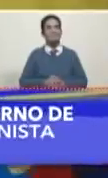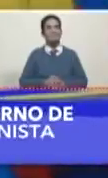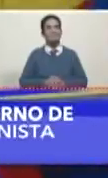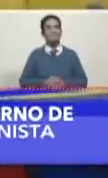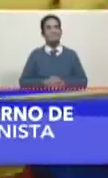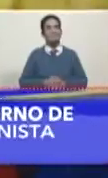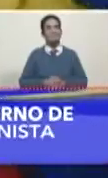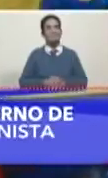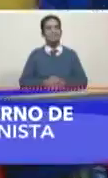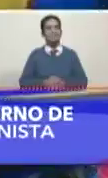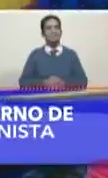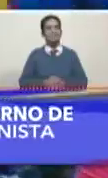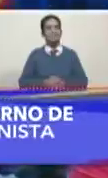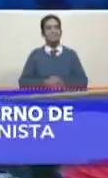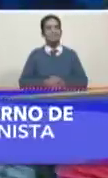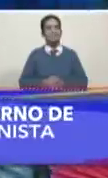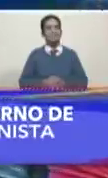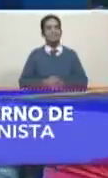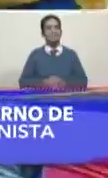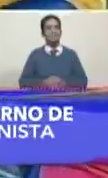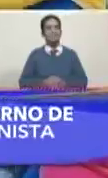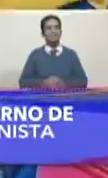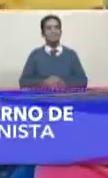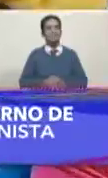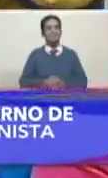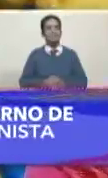Gracias, gracias.